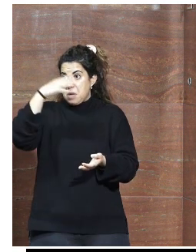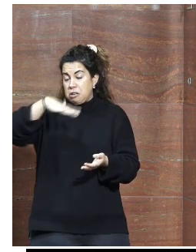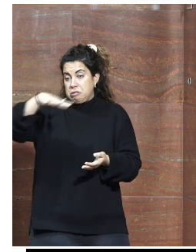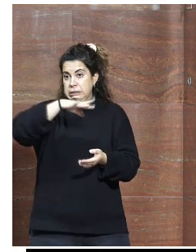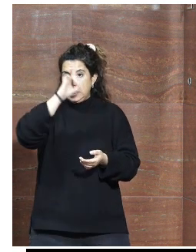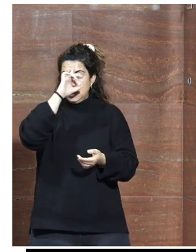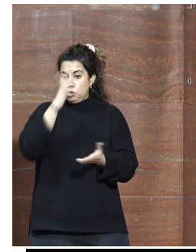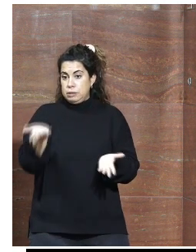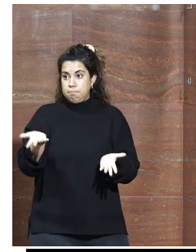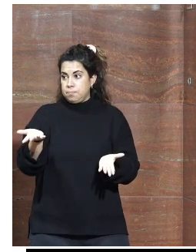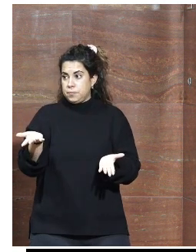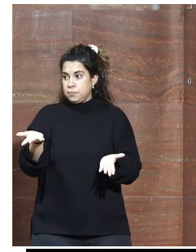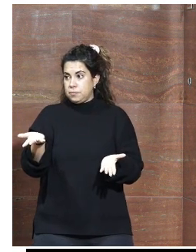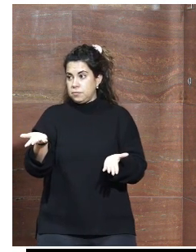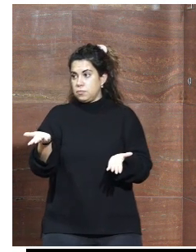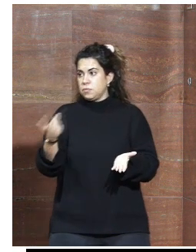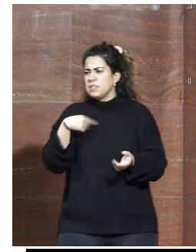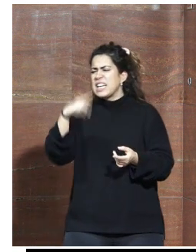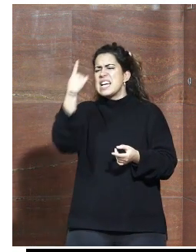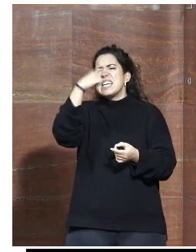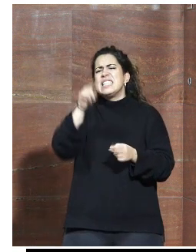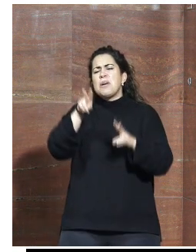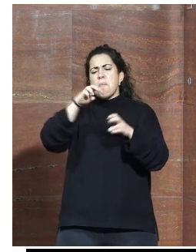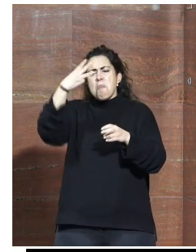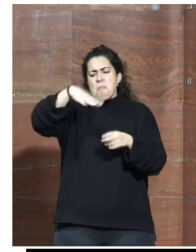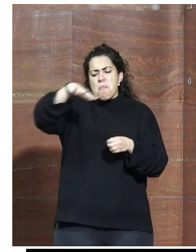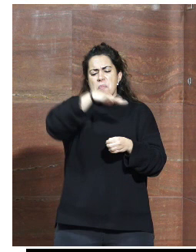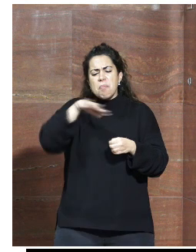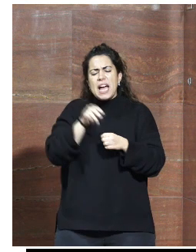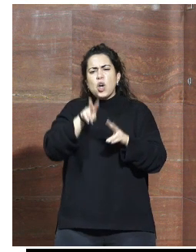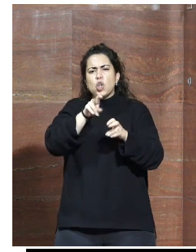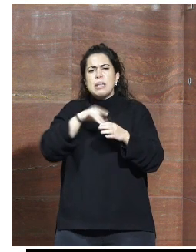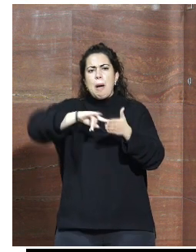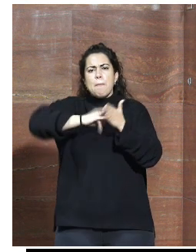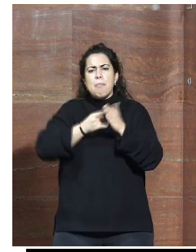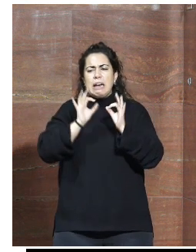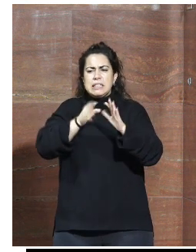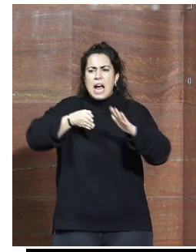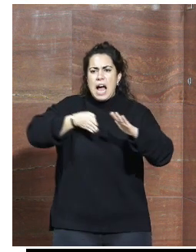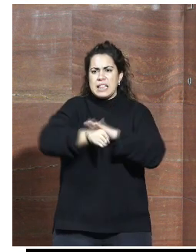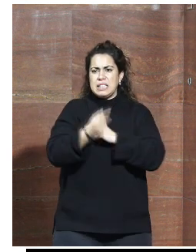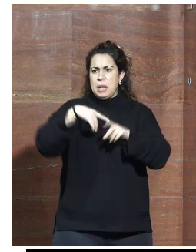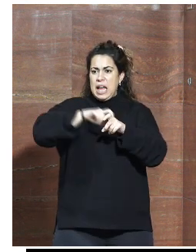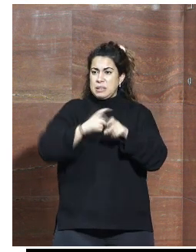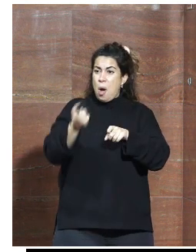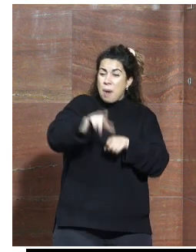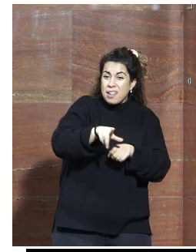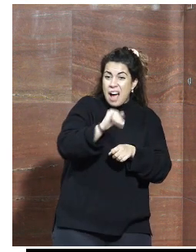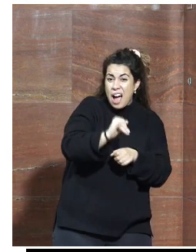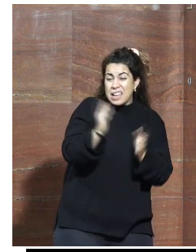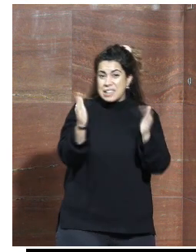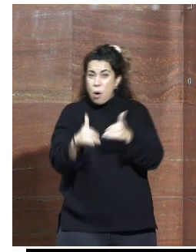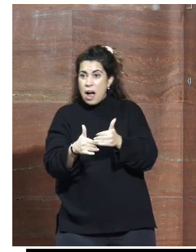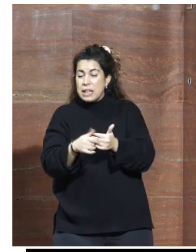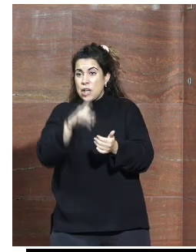si urbano? México, que yo digo México, Sí. está proyectando planes de accesibilidad de este tipo? ¿Sabemos Lo que algo? sí sabemos es que en la